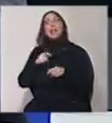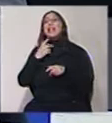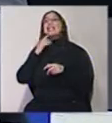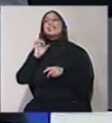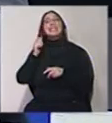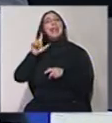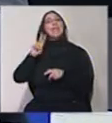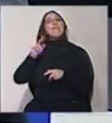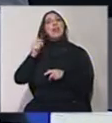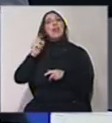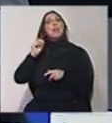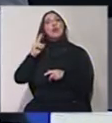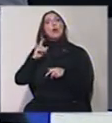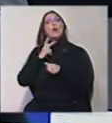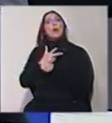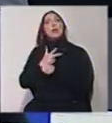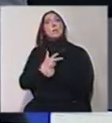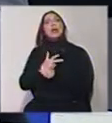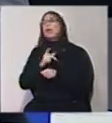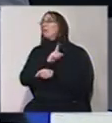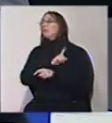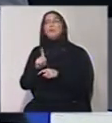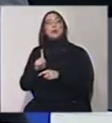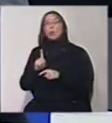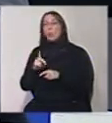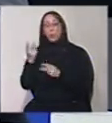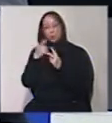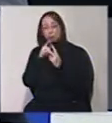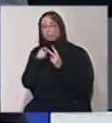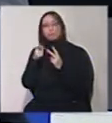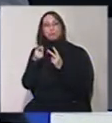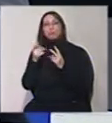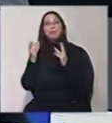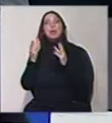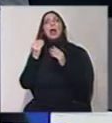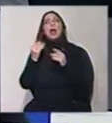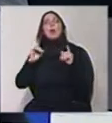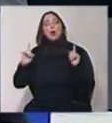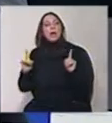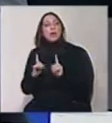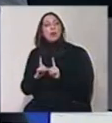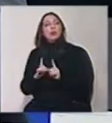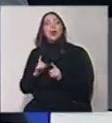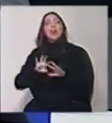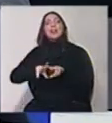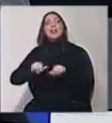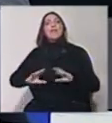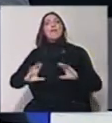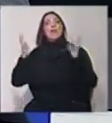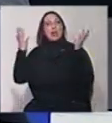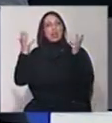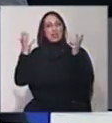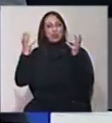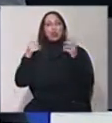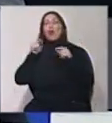Guatemala no han conducido en ningún momento, en ninguno de los casos posibles, a una reducción de los delitos violentos en ninguno de esos